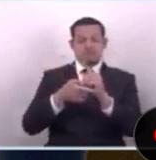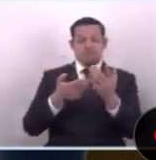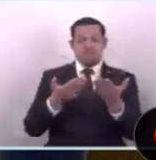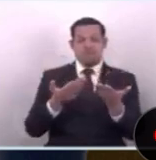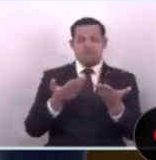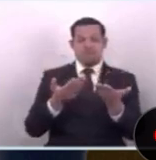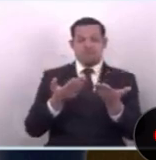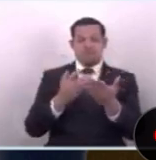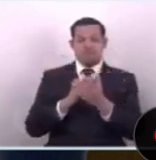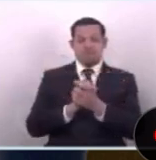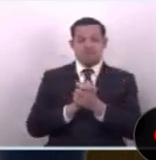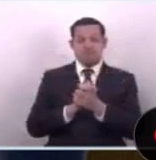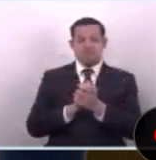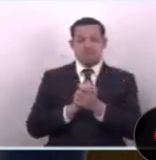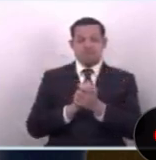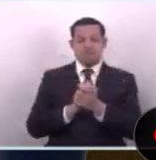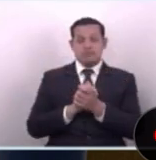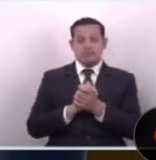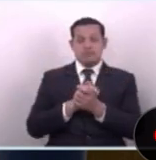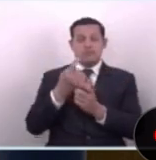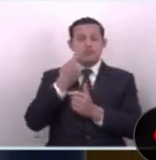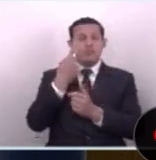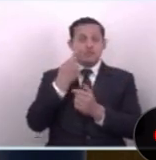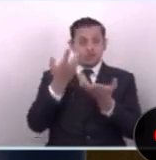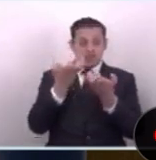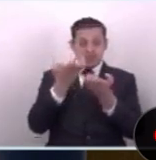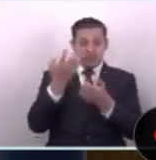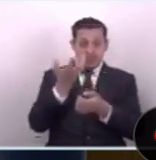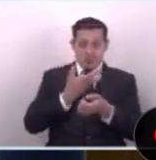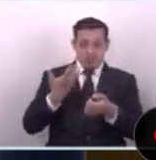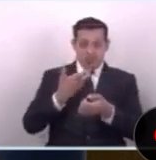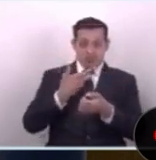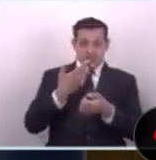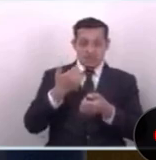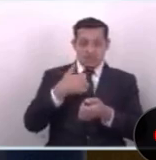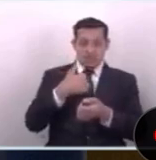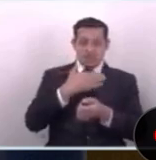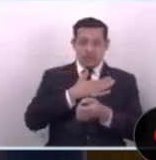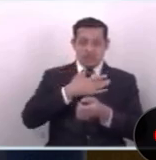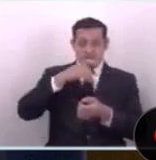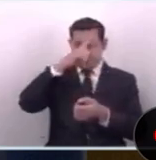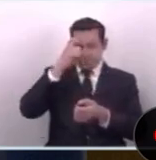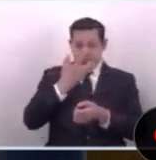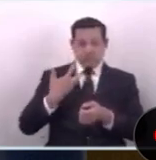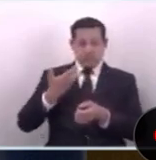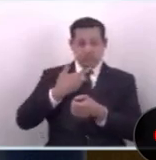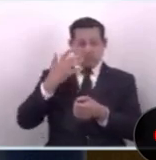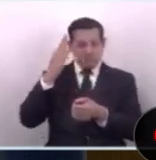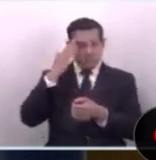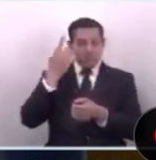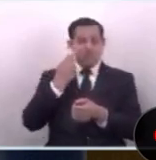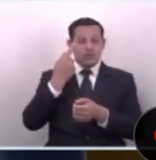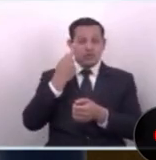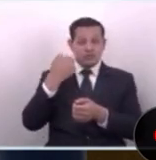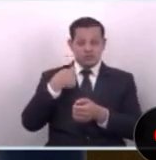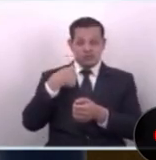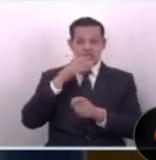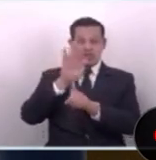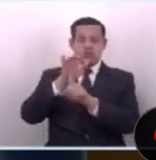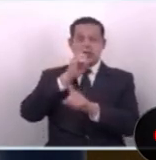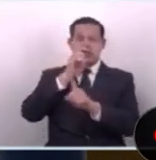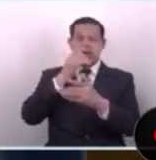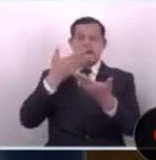vuelven hacer averigüe si quiere saber cuá tenemos Nosotros averigüe le dije yo no soy su tata